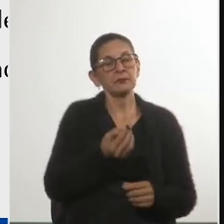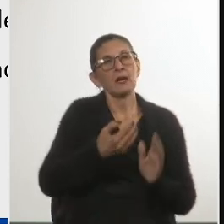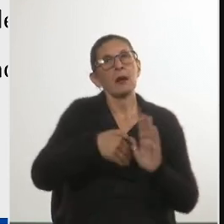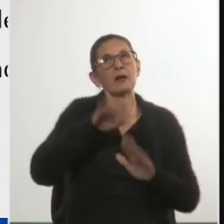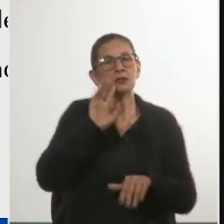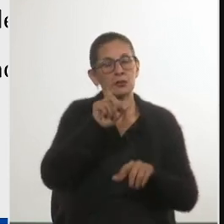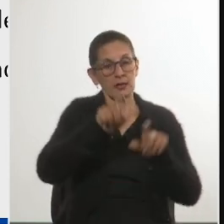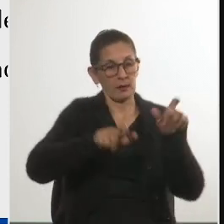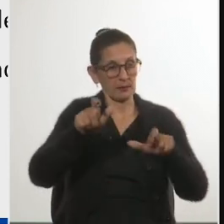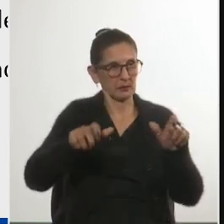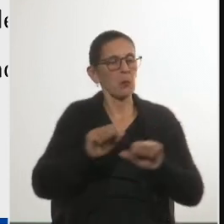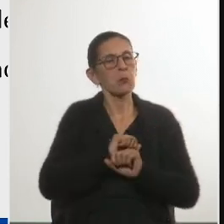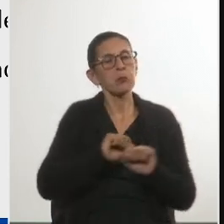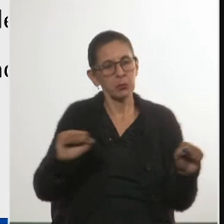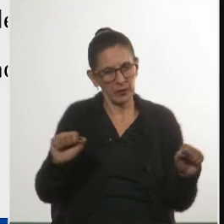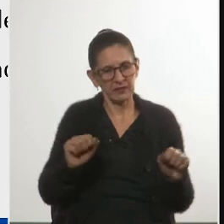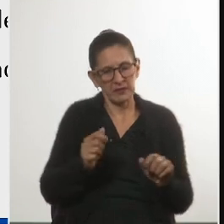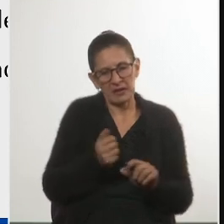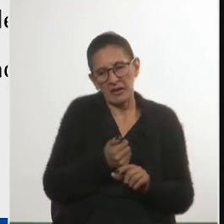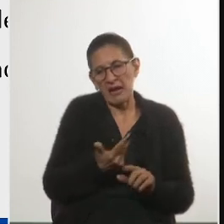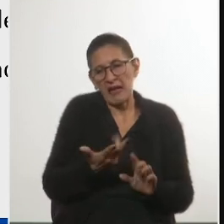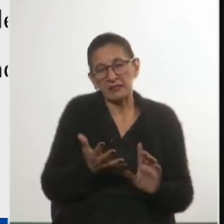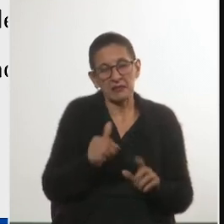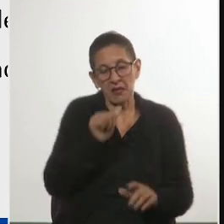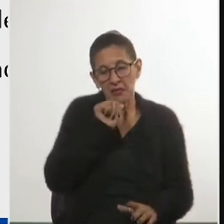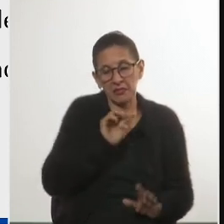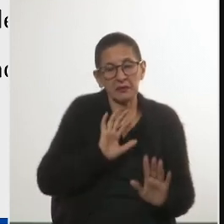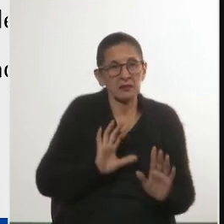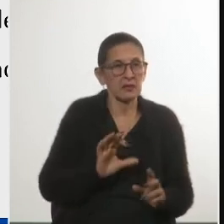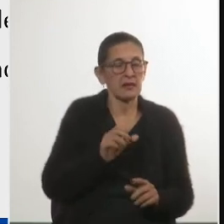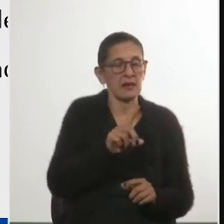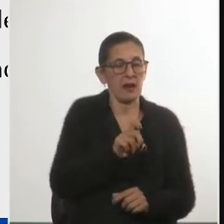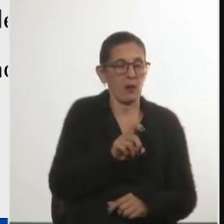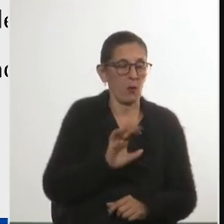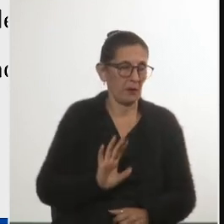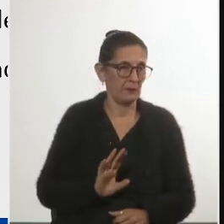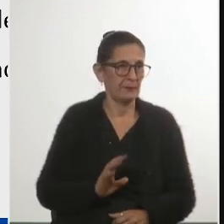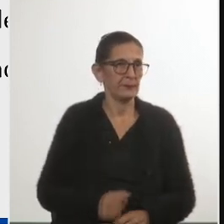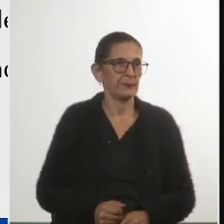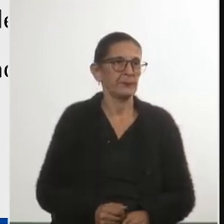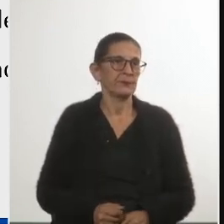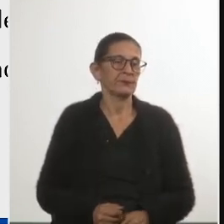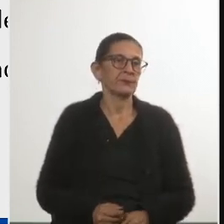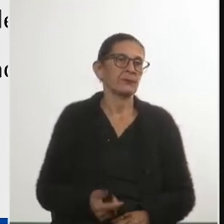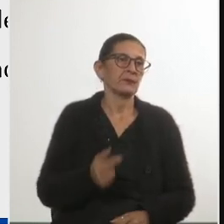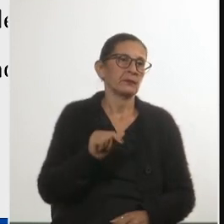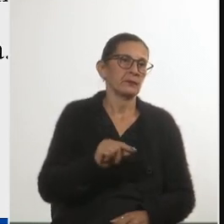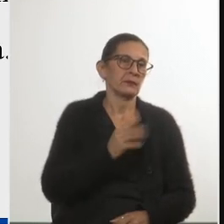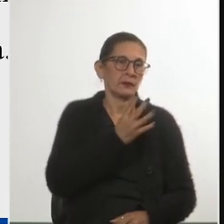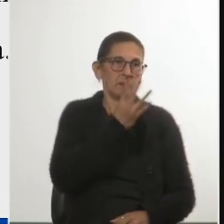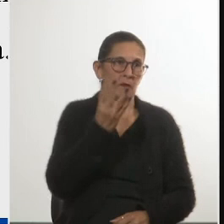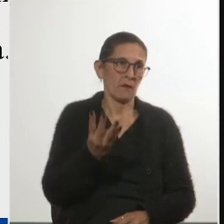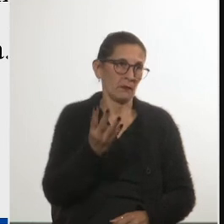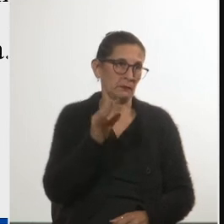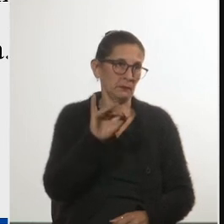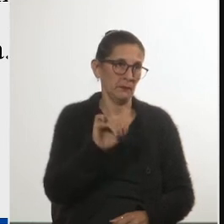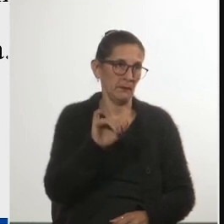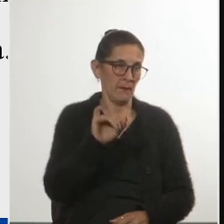personas pueden consumir cantidades moderadas de sodio en el agua potable. El 4 de